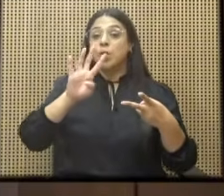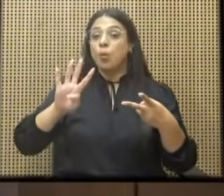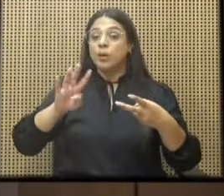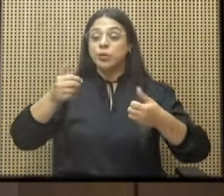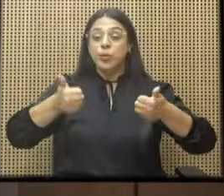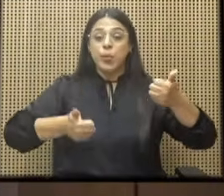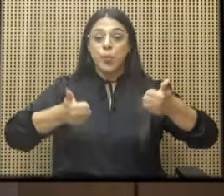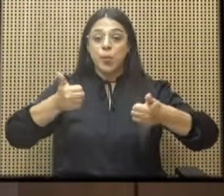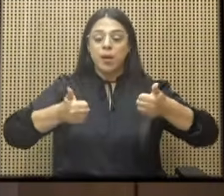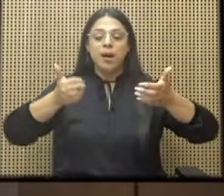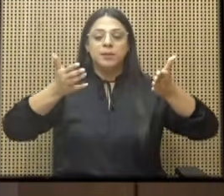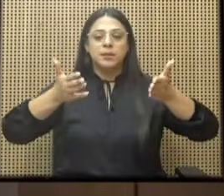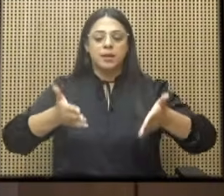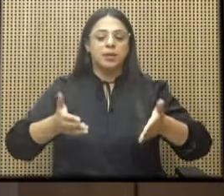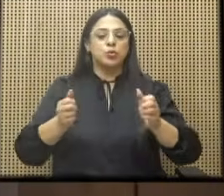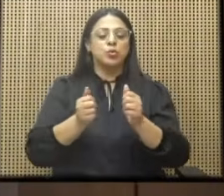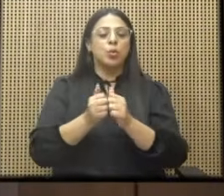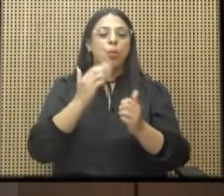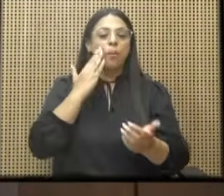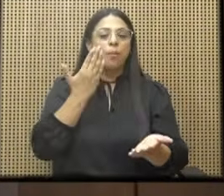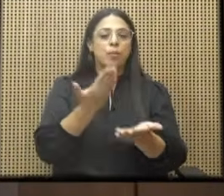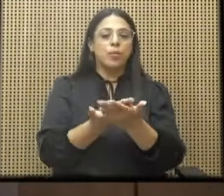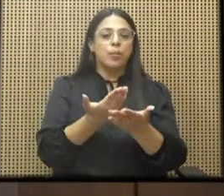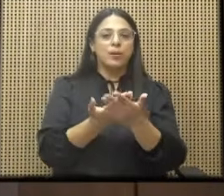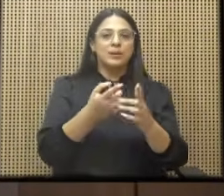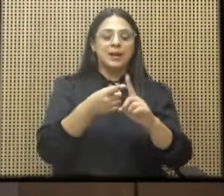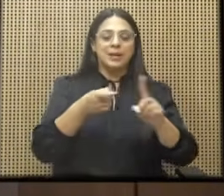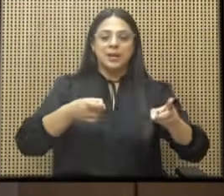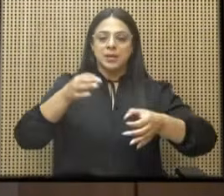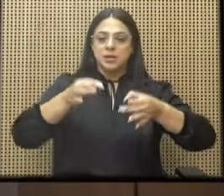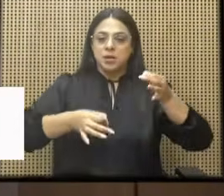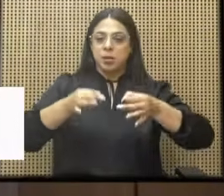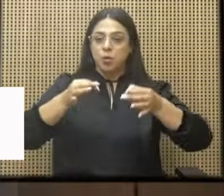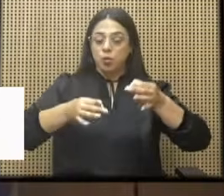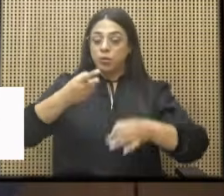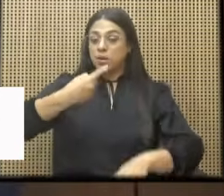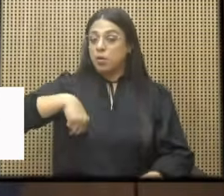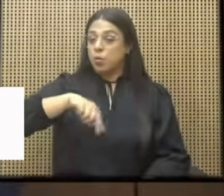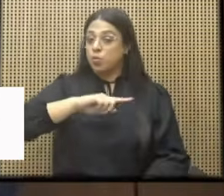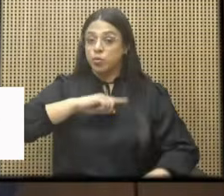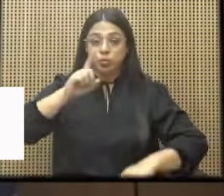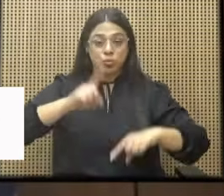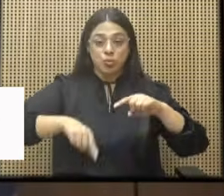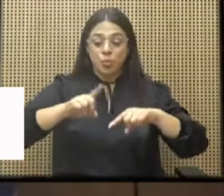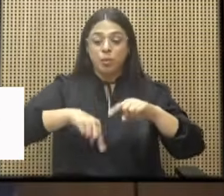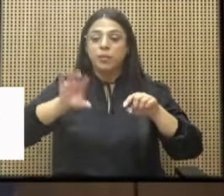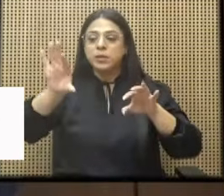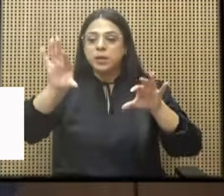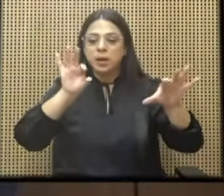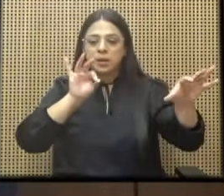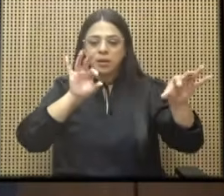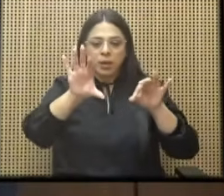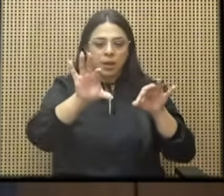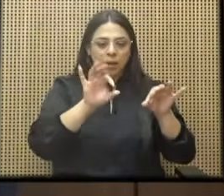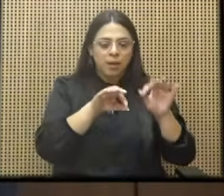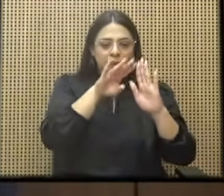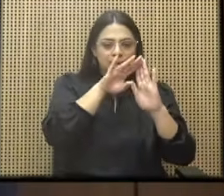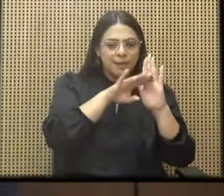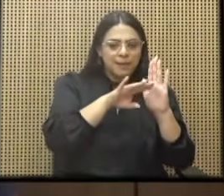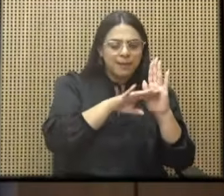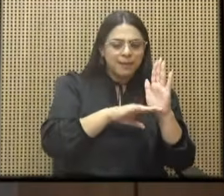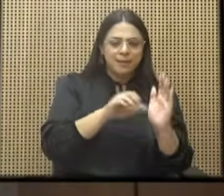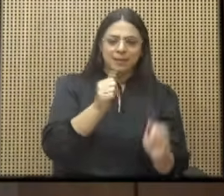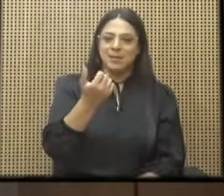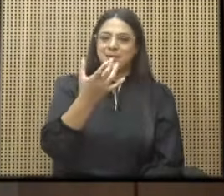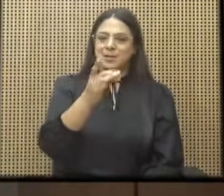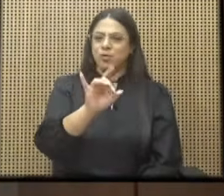candidatos a propuesta por la Corte. Nosotros no podemos escoger los magistrados de una lista de 18. Eso